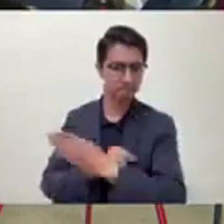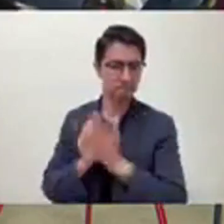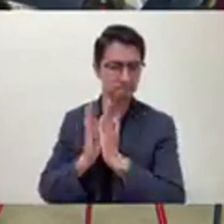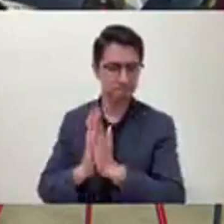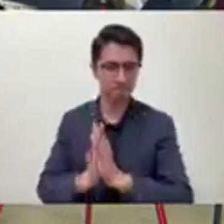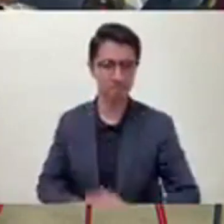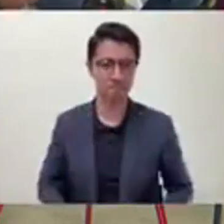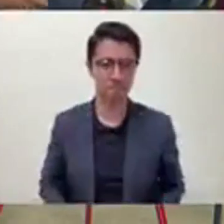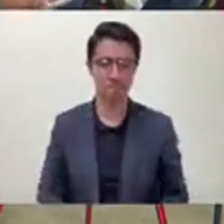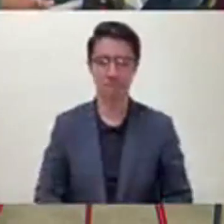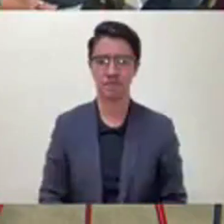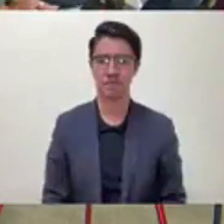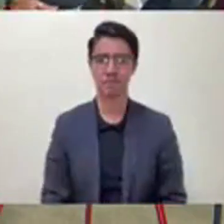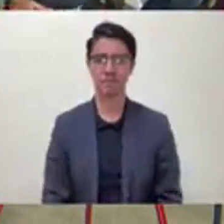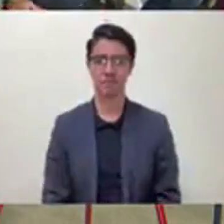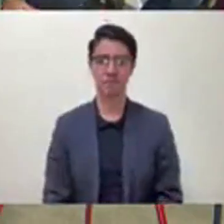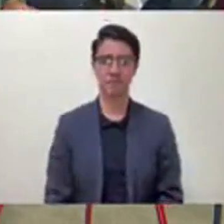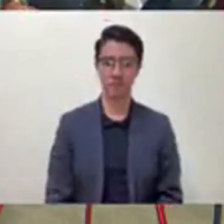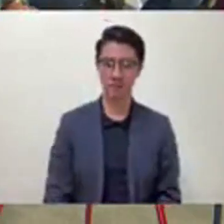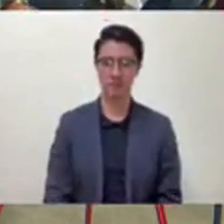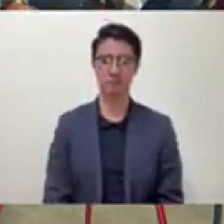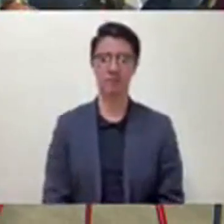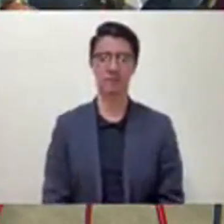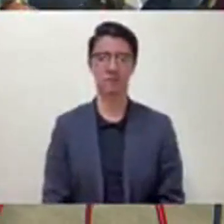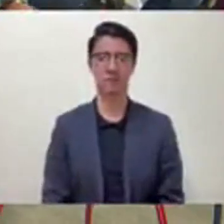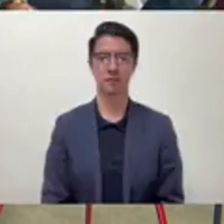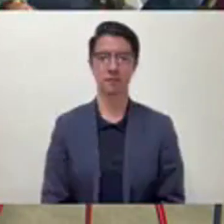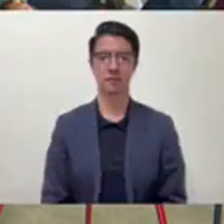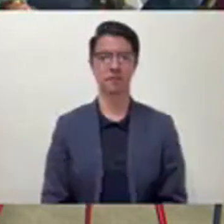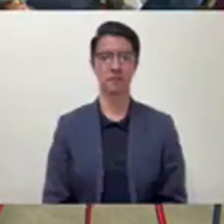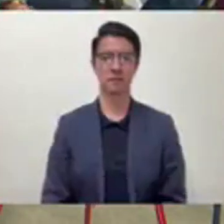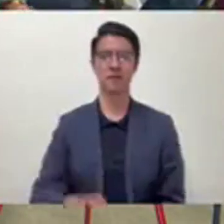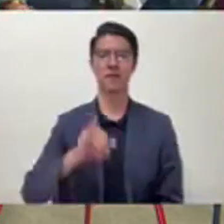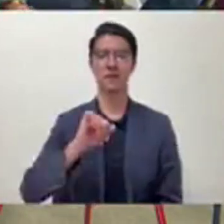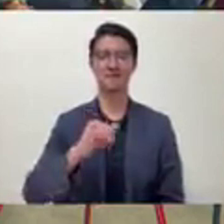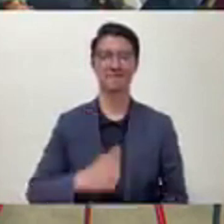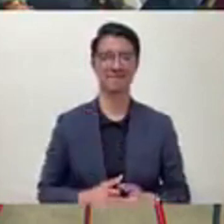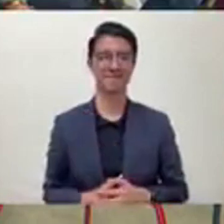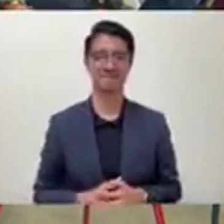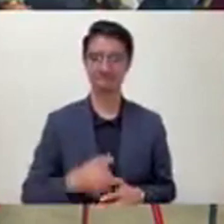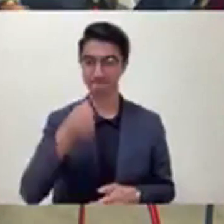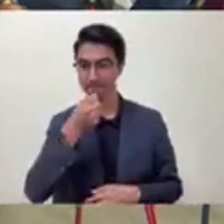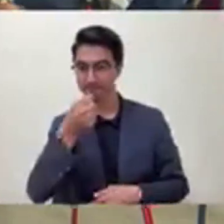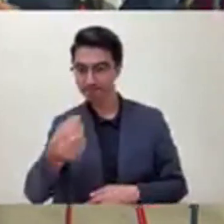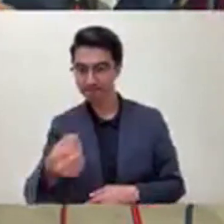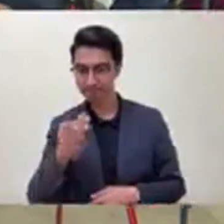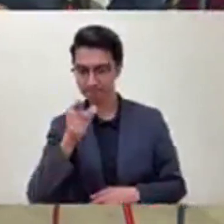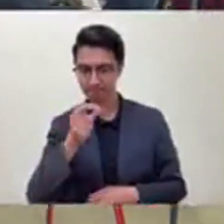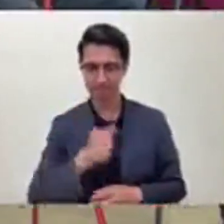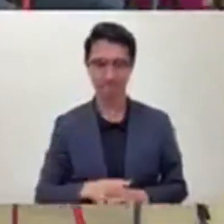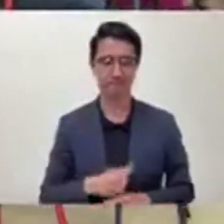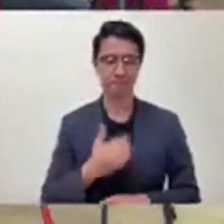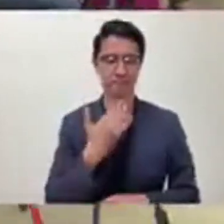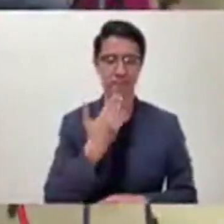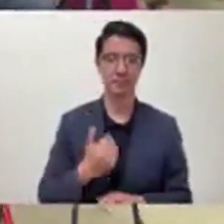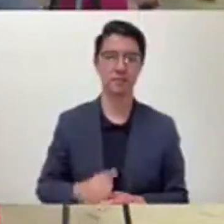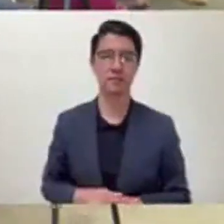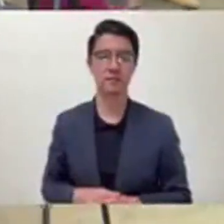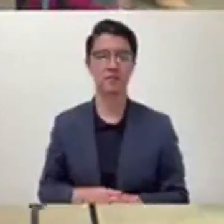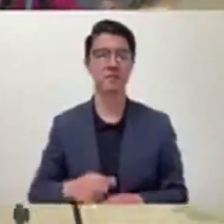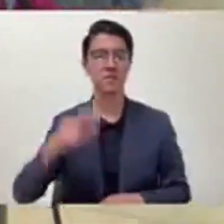buenos días a todos este mi pregunta sería daba usted algunas cifras que dice eh que de 100